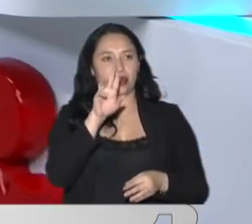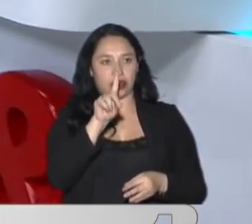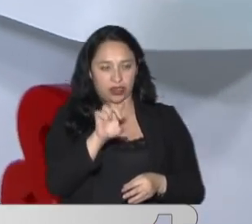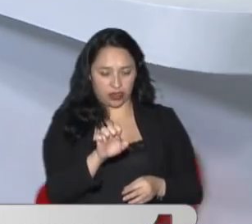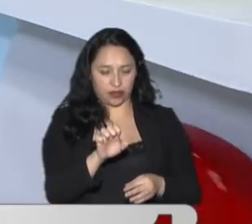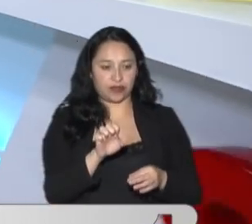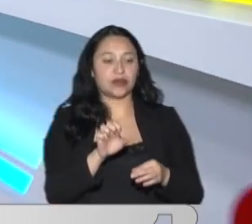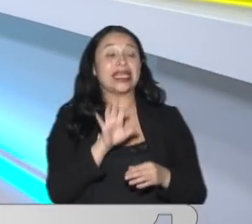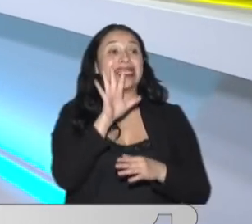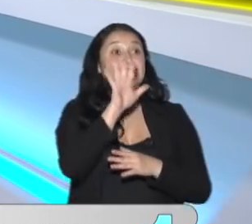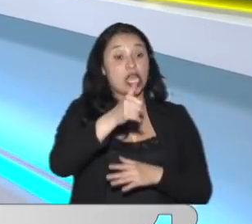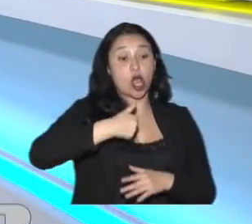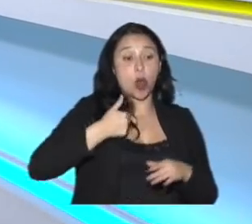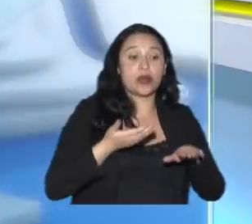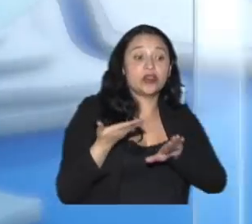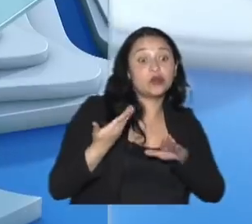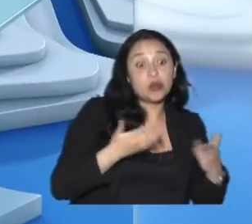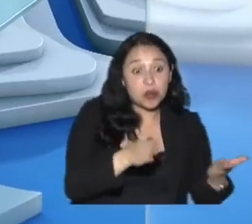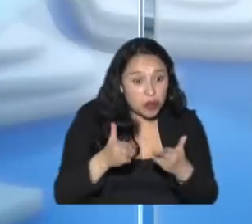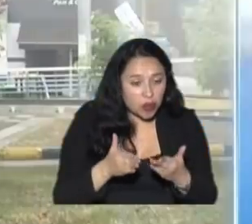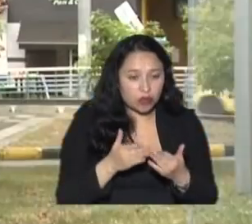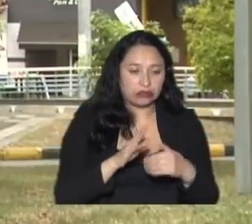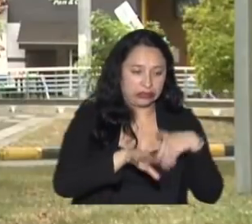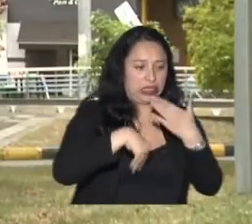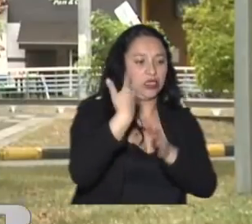buenas tardes. ¿Quiénes son los detenidos?